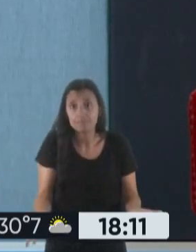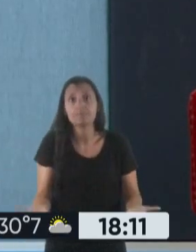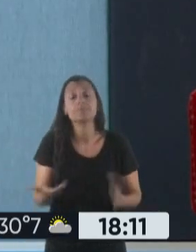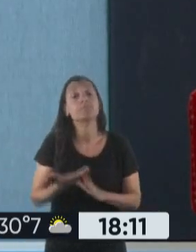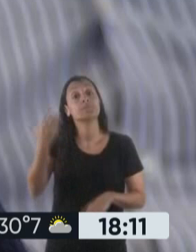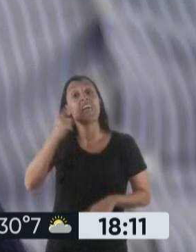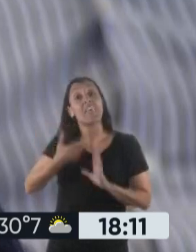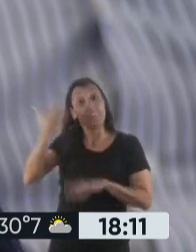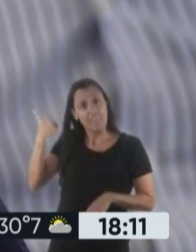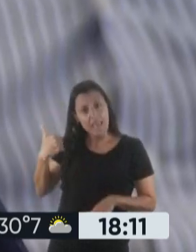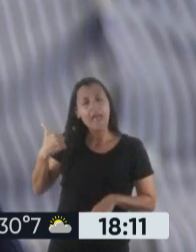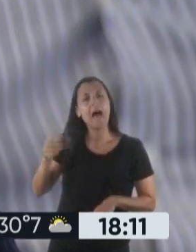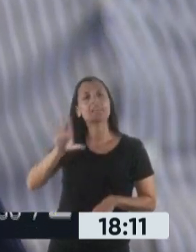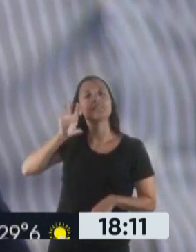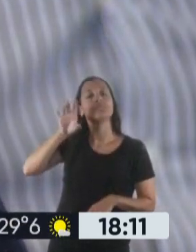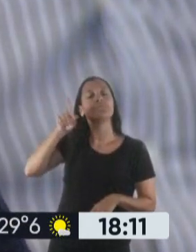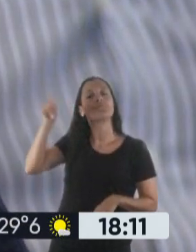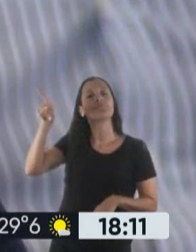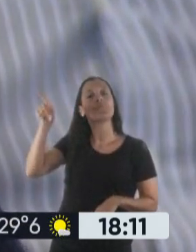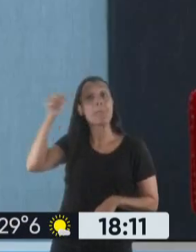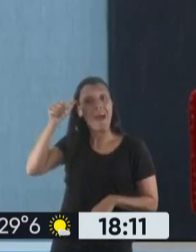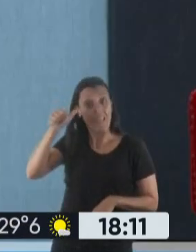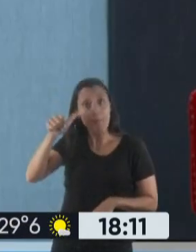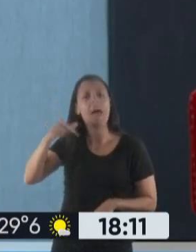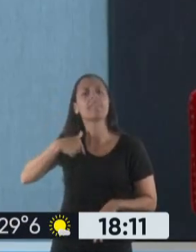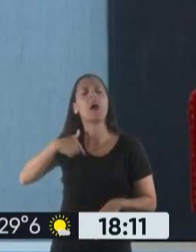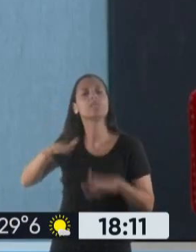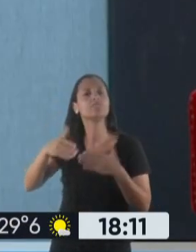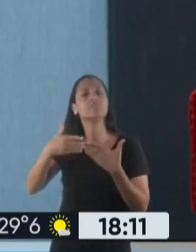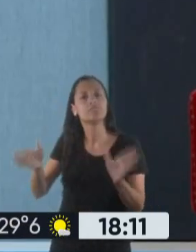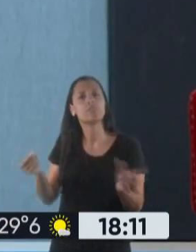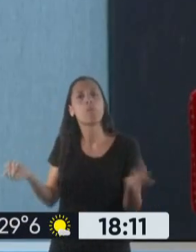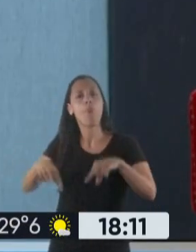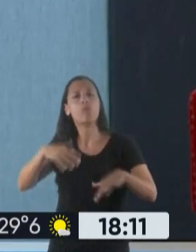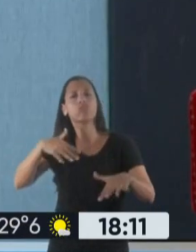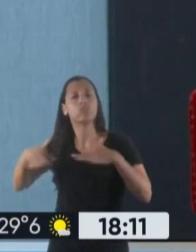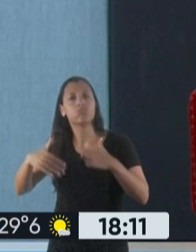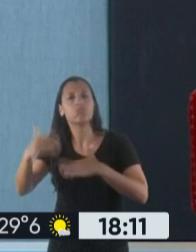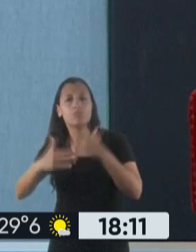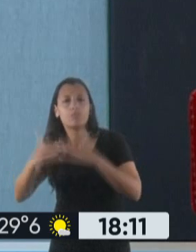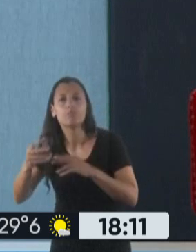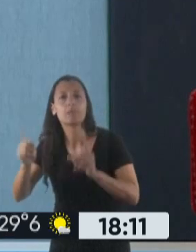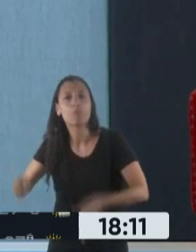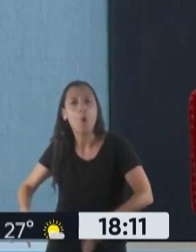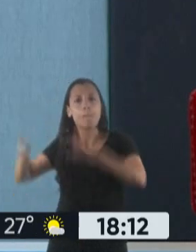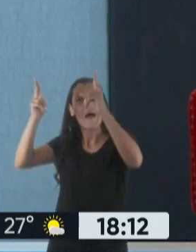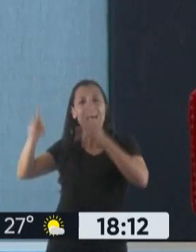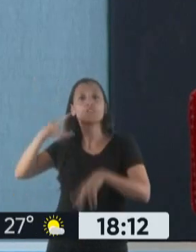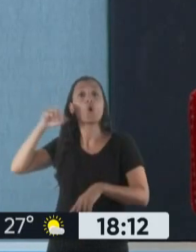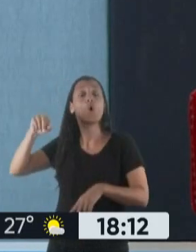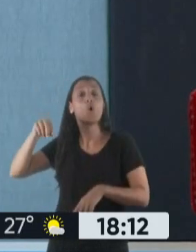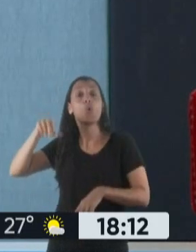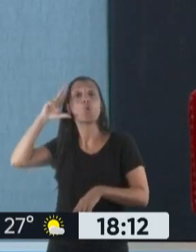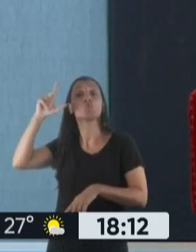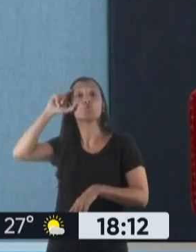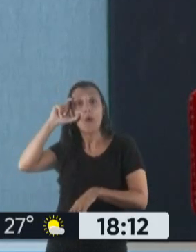Hace unos días atrás, en Mar del Plata, puse en marcha las obras para reacondicionar el Palacio Unzué. El Palacio Unzué